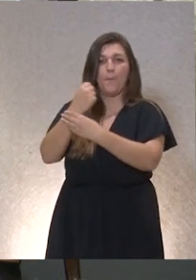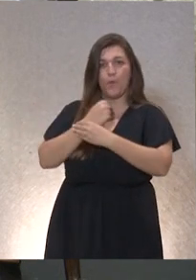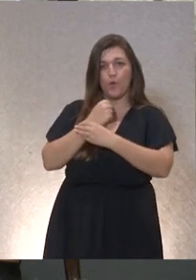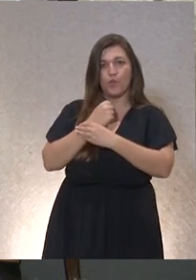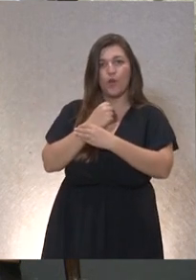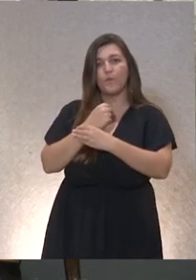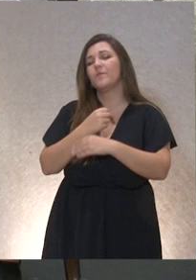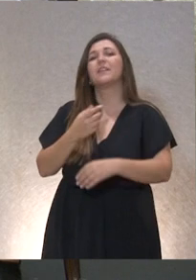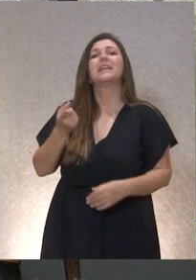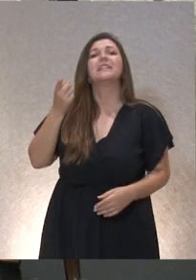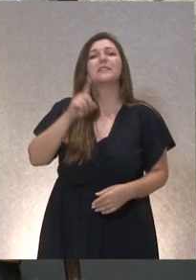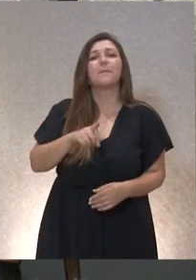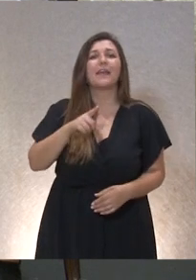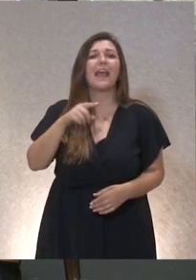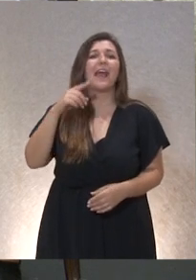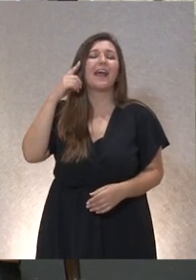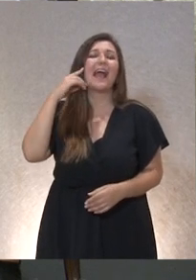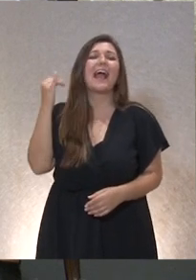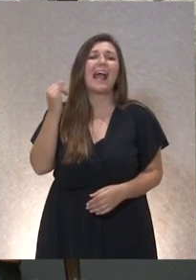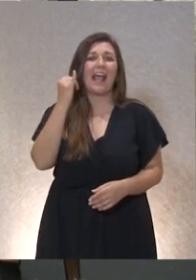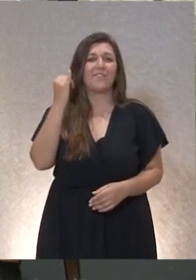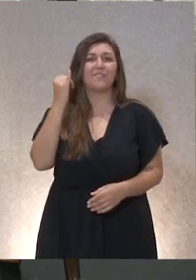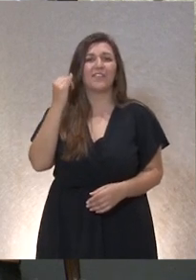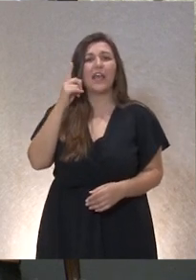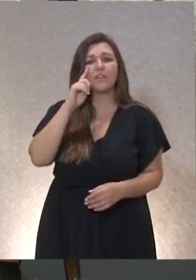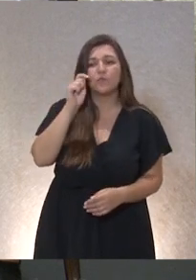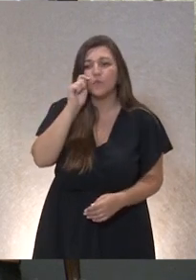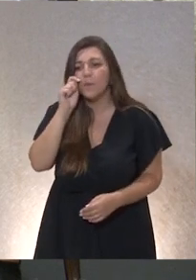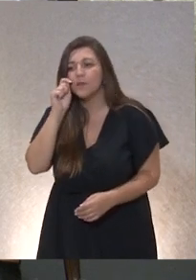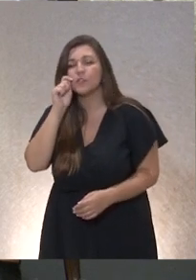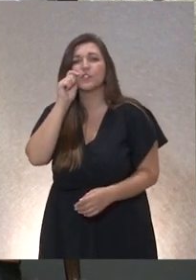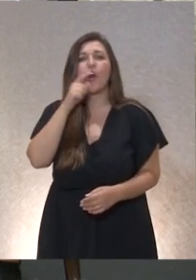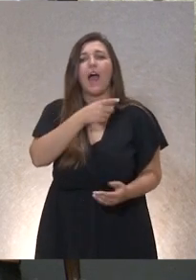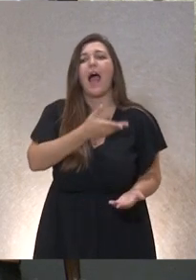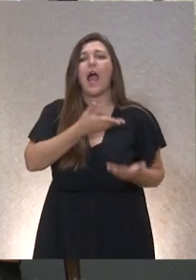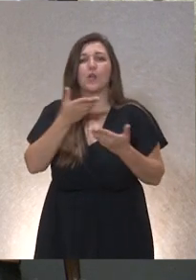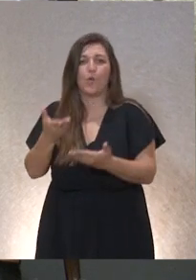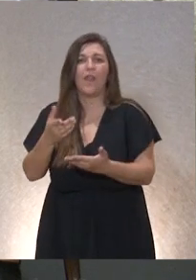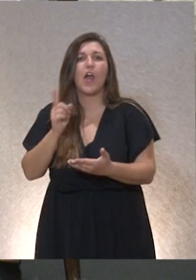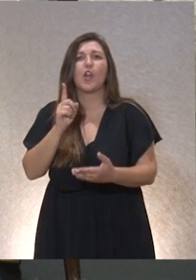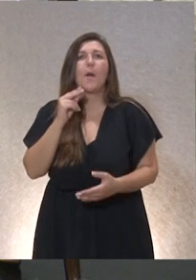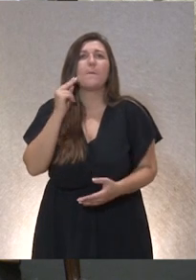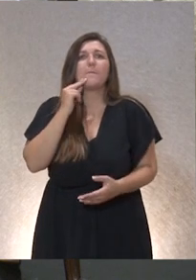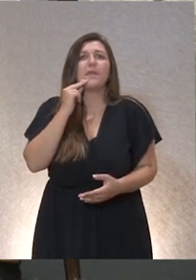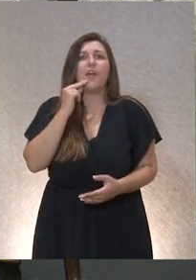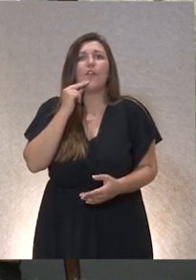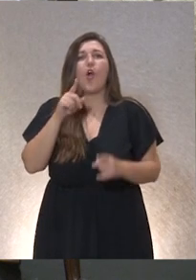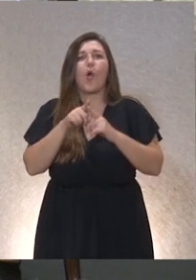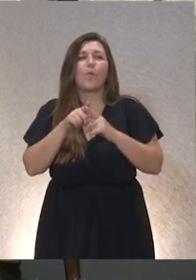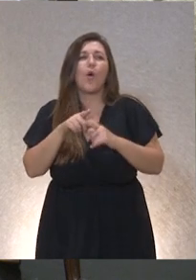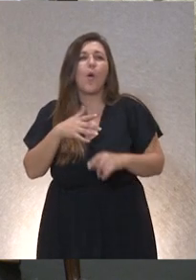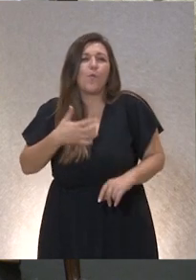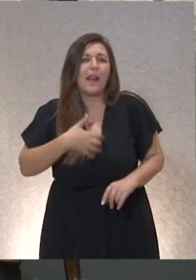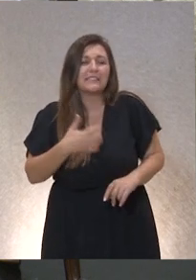su jefe o supervisores que están ahí para lo que necesite que no les dé miedo tanto incordiar